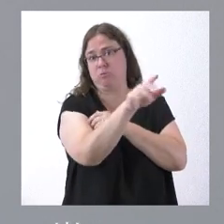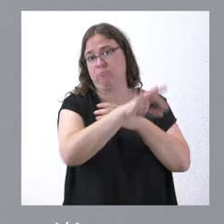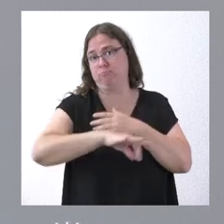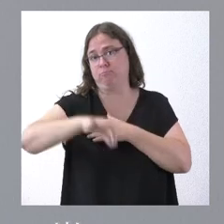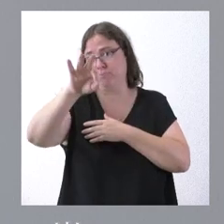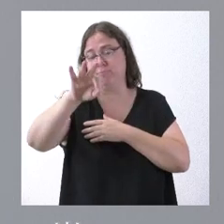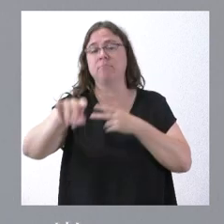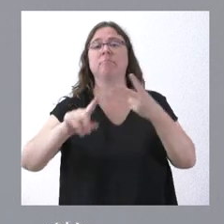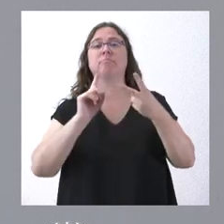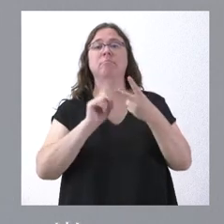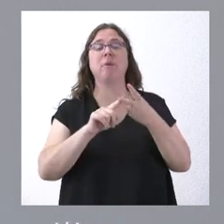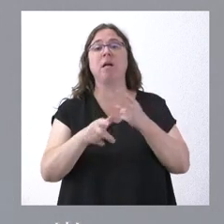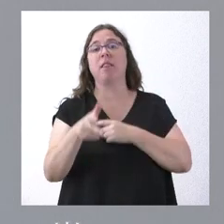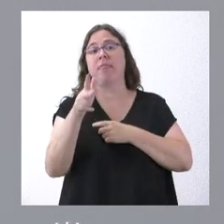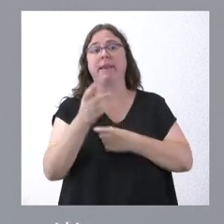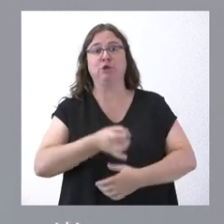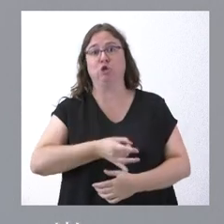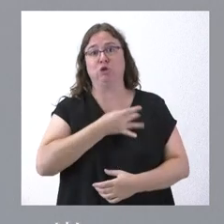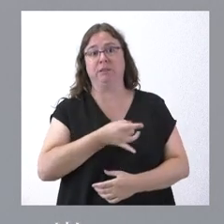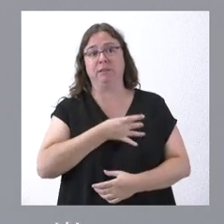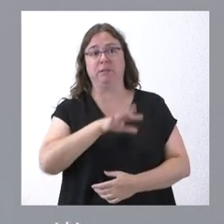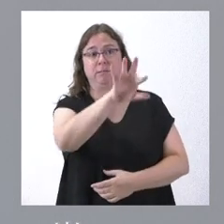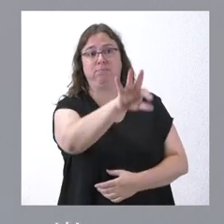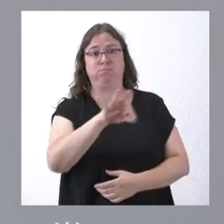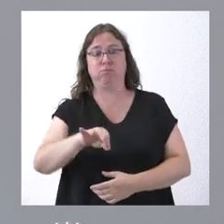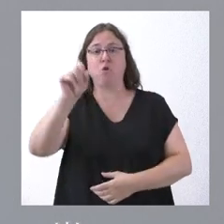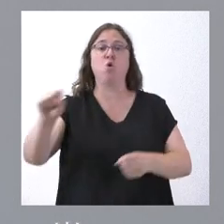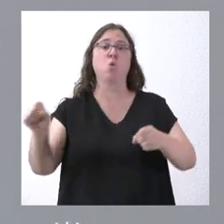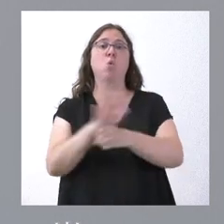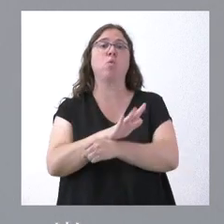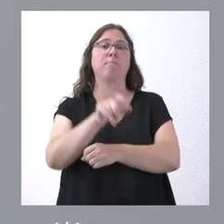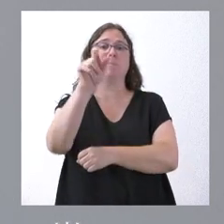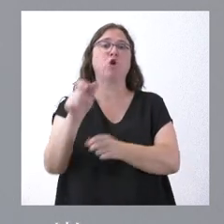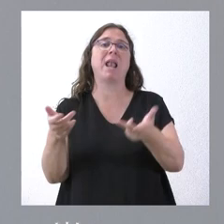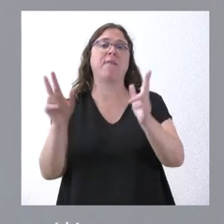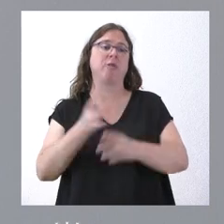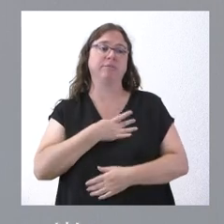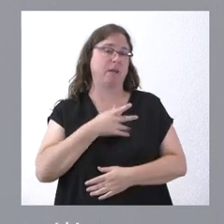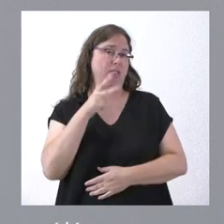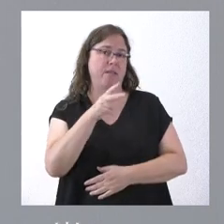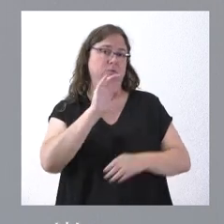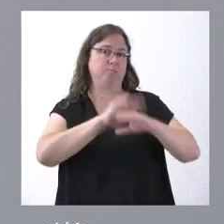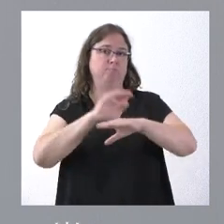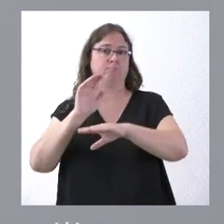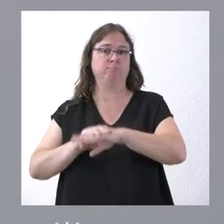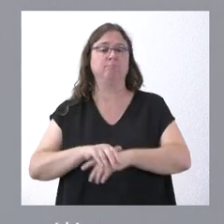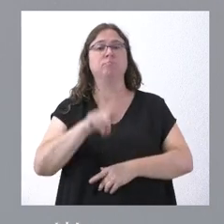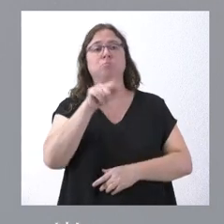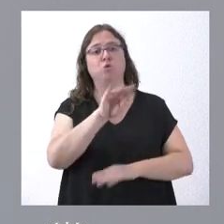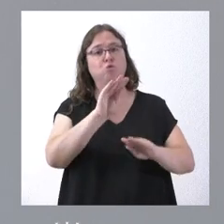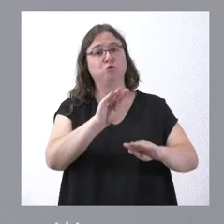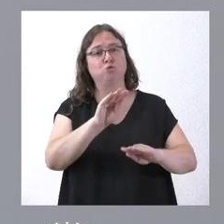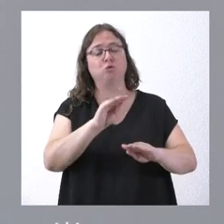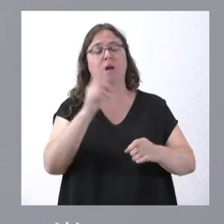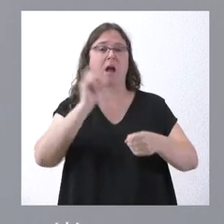empleo y el derecho a un sindicato de optar a cubrir una plaza de liberación sindical que le puede corresponder por parte del